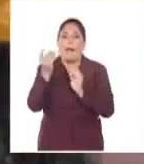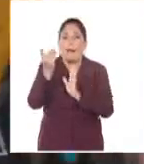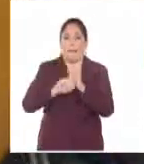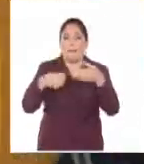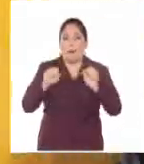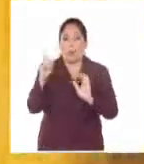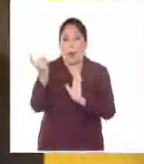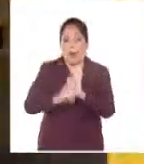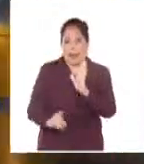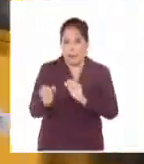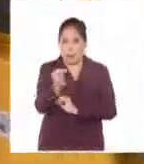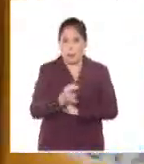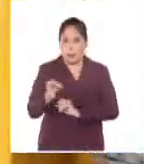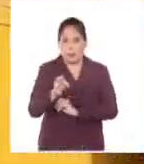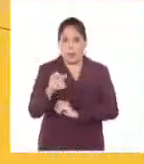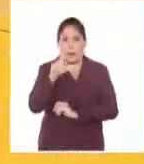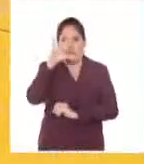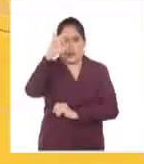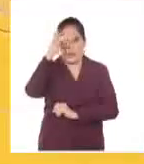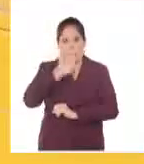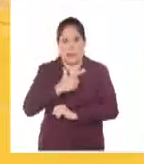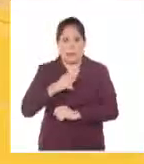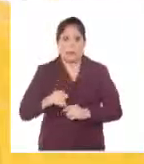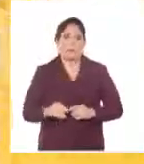el habanero municipio de La Lisa.